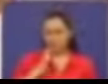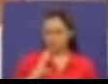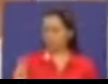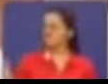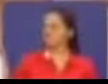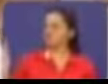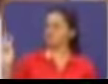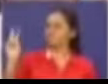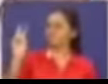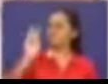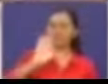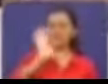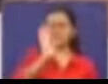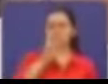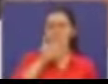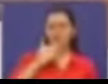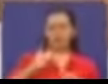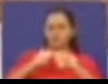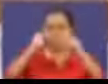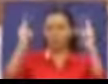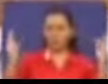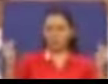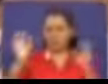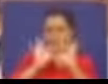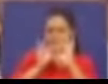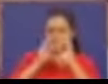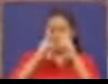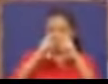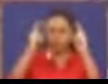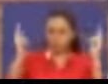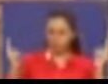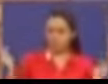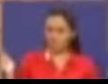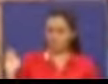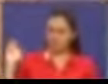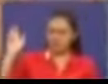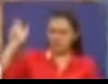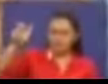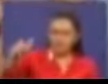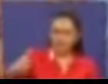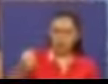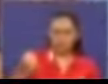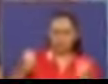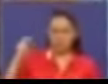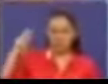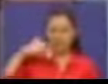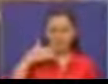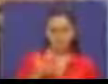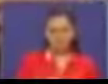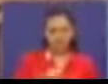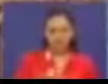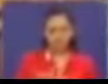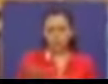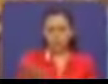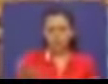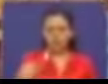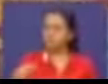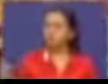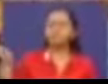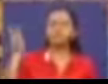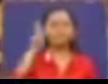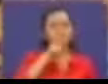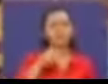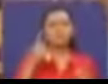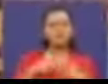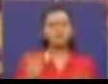puente colgante para ese sector, para que se pueda cruzar con absoluta seguridad. Además de que tenemos del otro lado una escuela